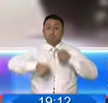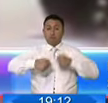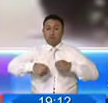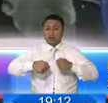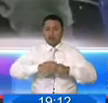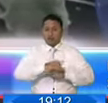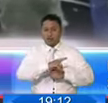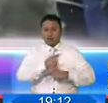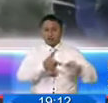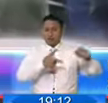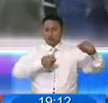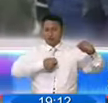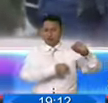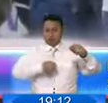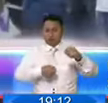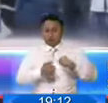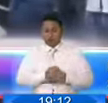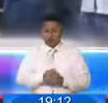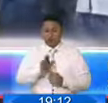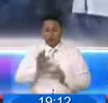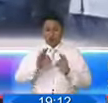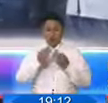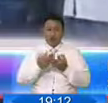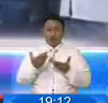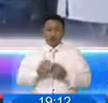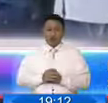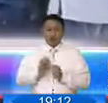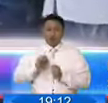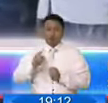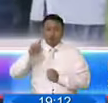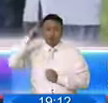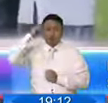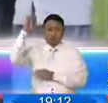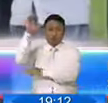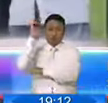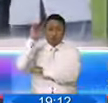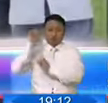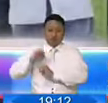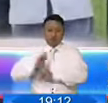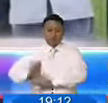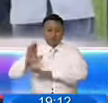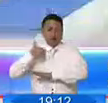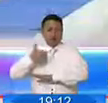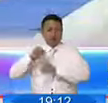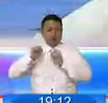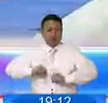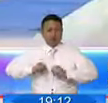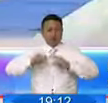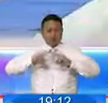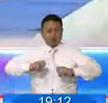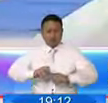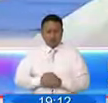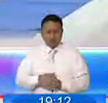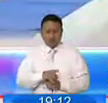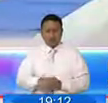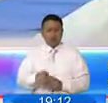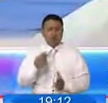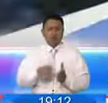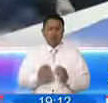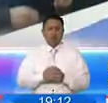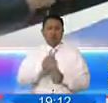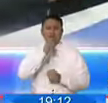según la información que les fue dada las familias con quienes también el gobierno de colombia se comprometió a continuar investigando para determinar las